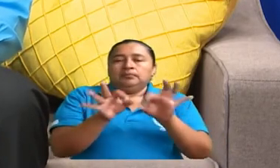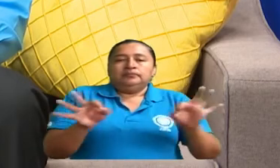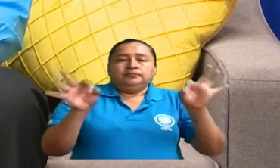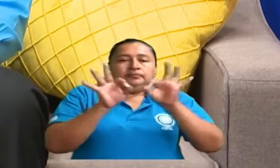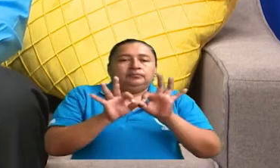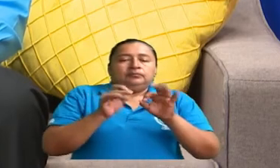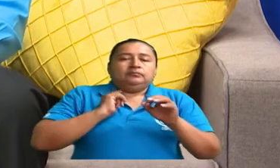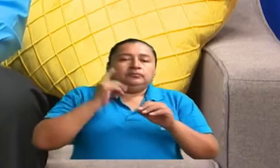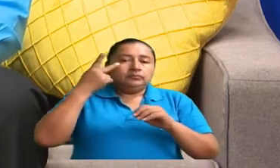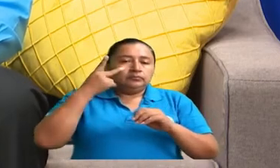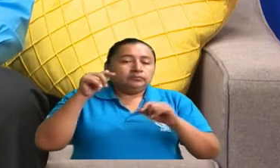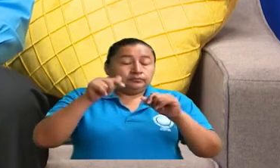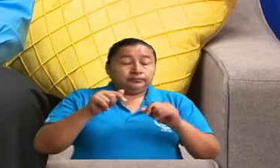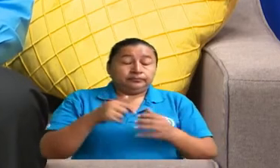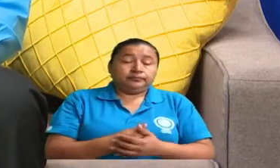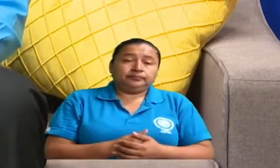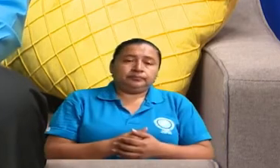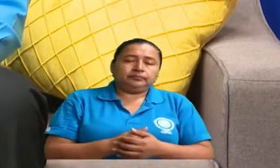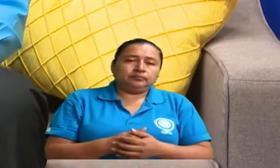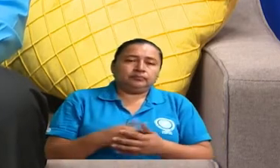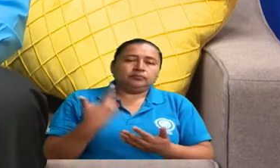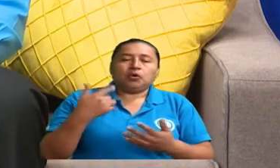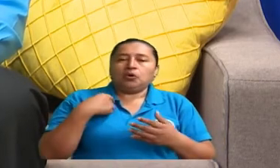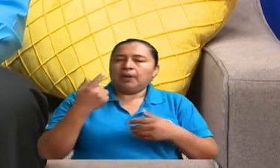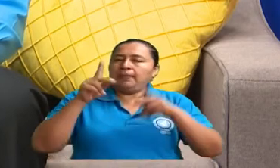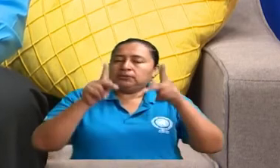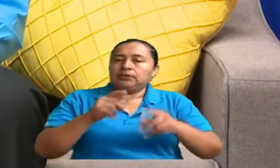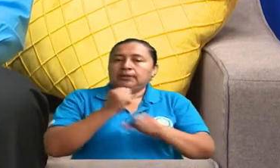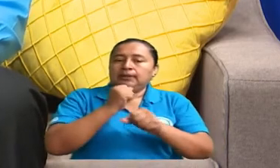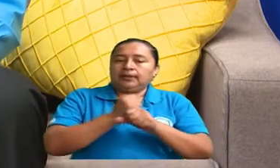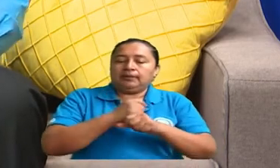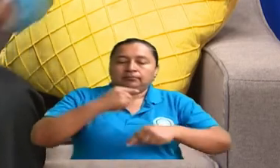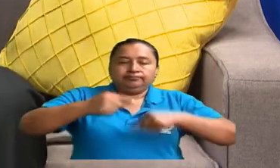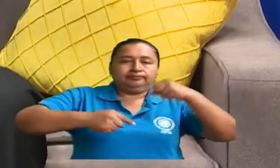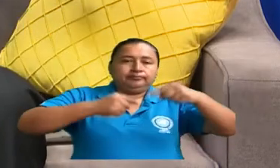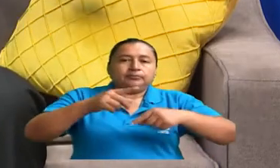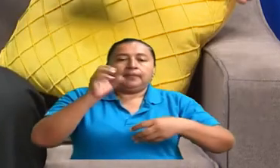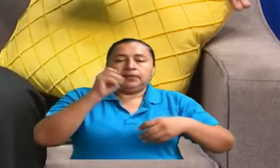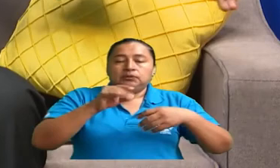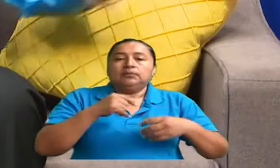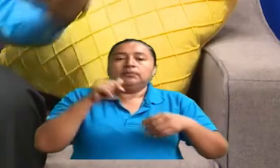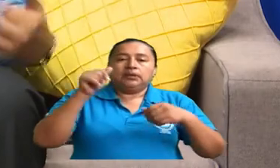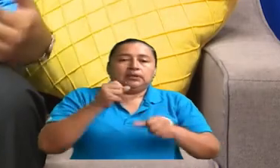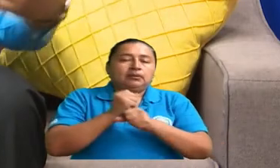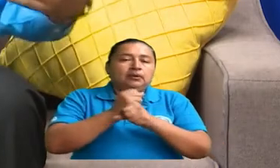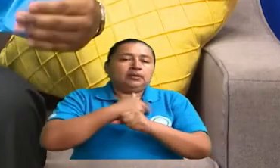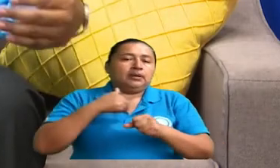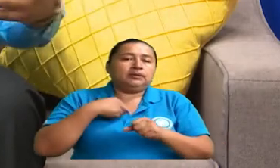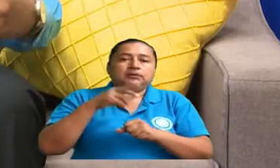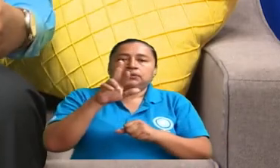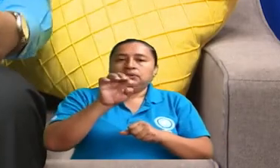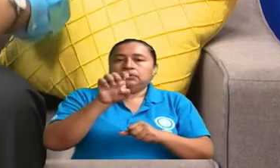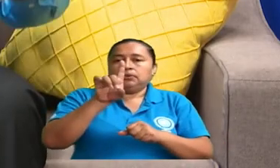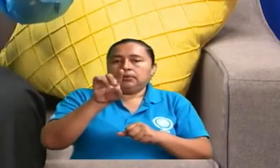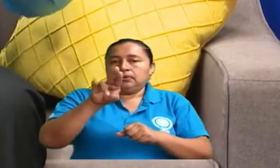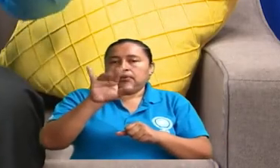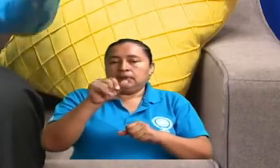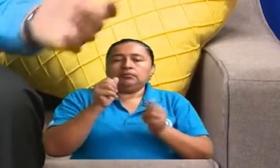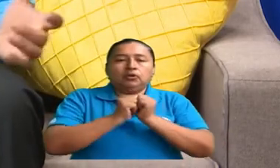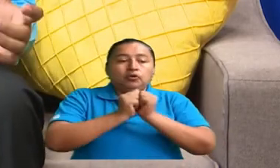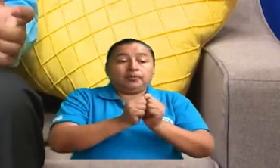que tienen que ver también con las y los recicladores de base y el trabajo que realizan desde Red Nica, ¿no? Acompañamiento a las familias, porque algunas